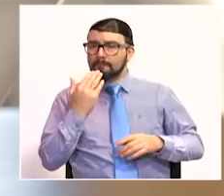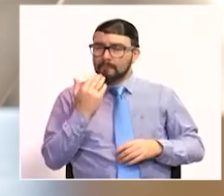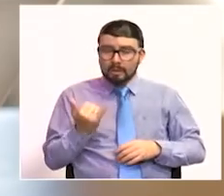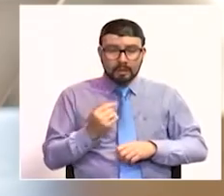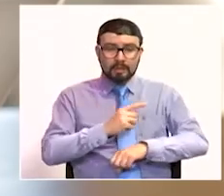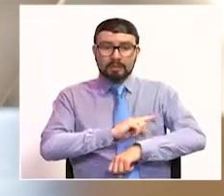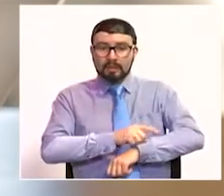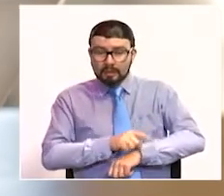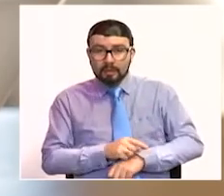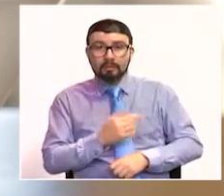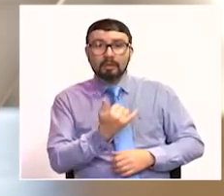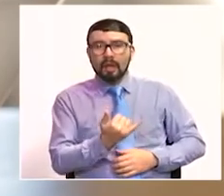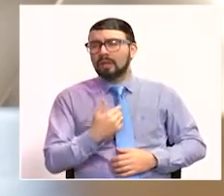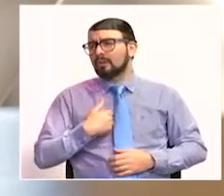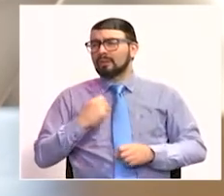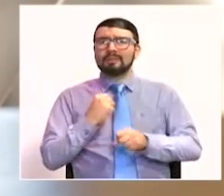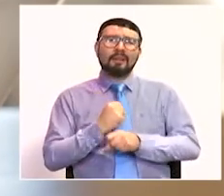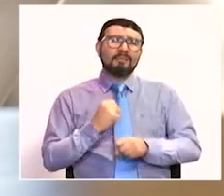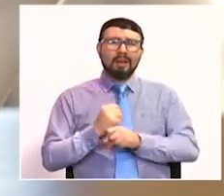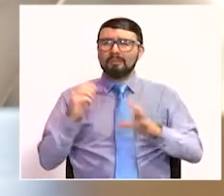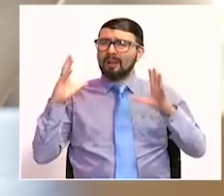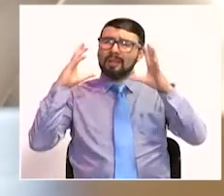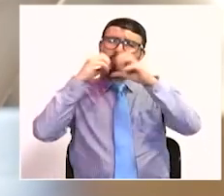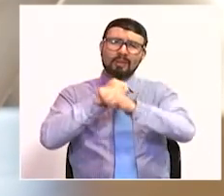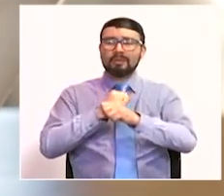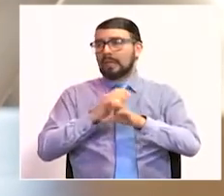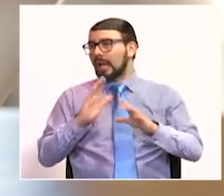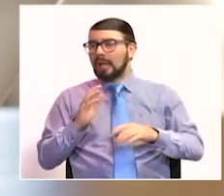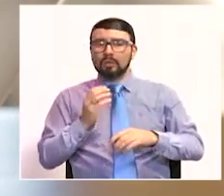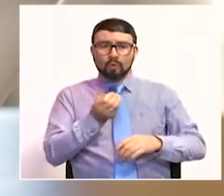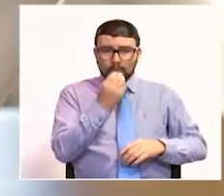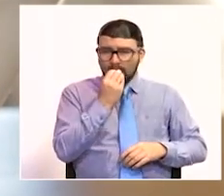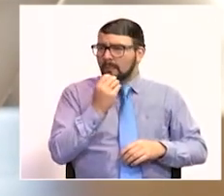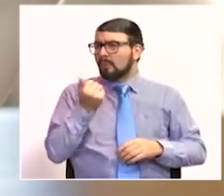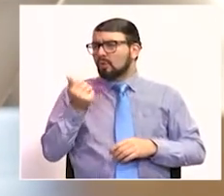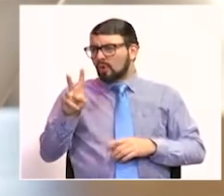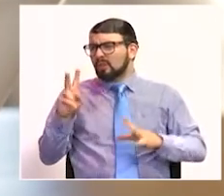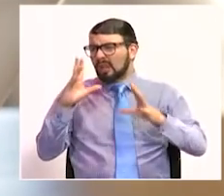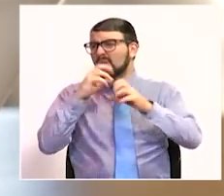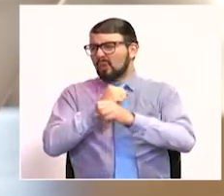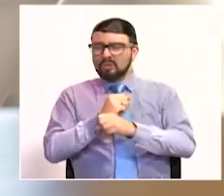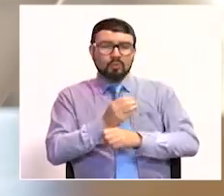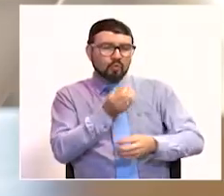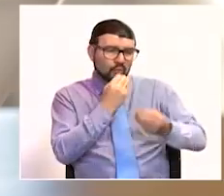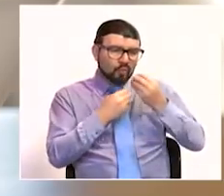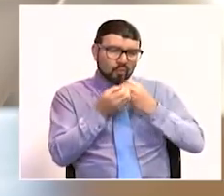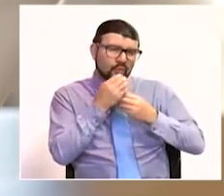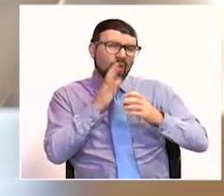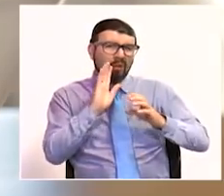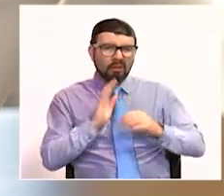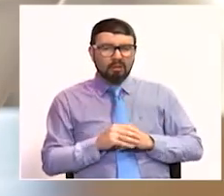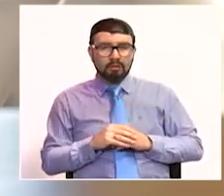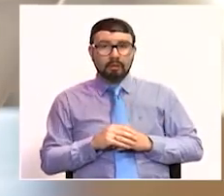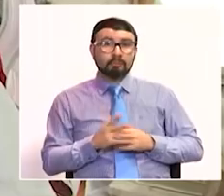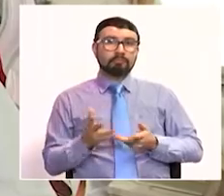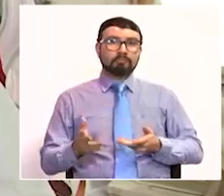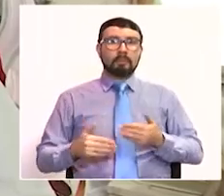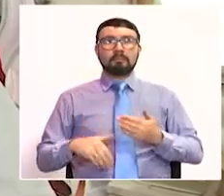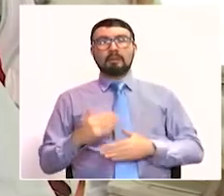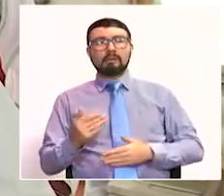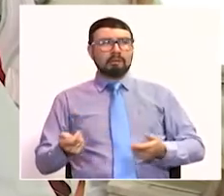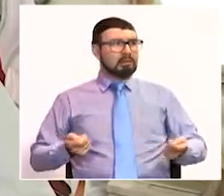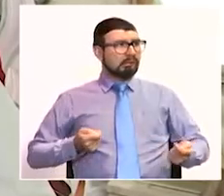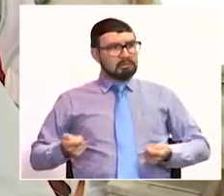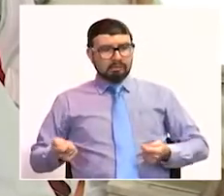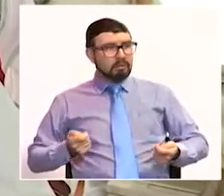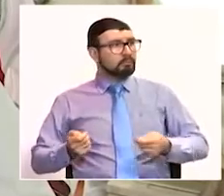como yo trabajo de noche, entonces comamos a las 12 de la noche. Y entonces ahí se empieza a alterar todo. Entonces ya no